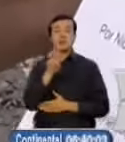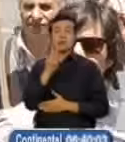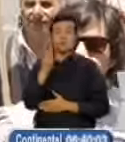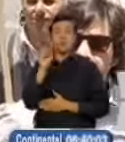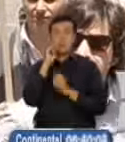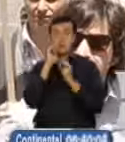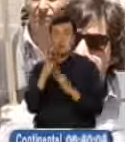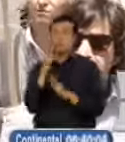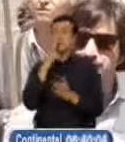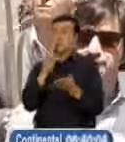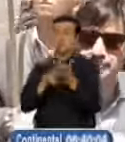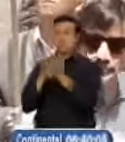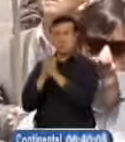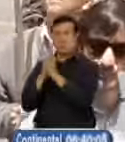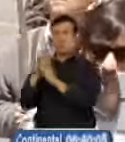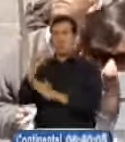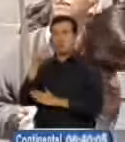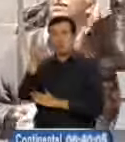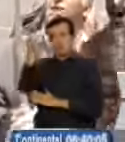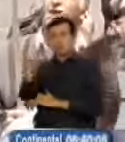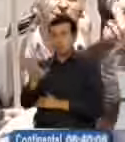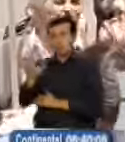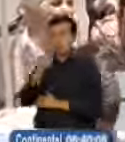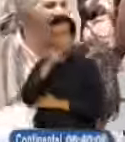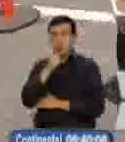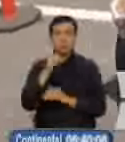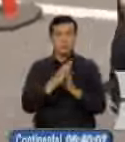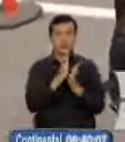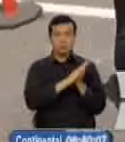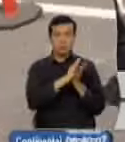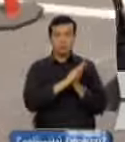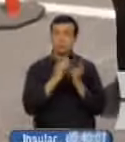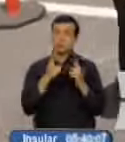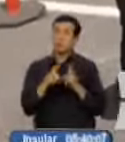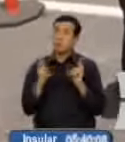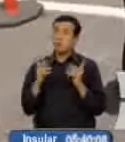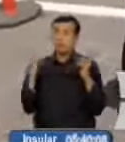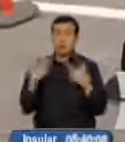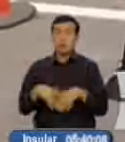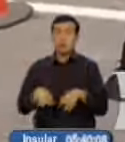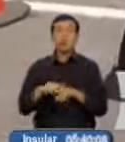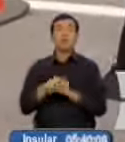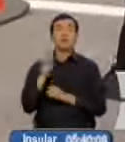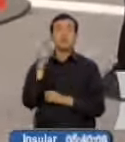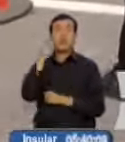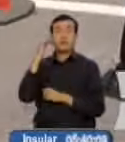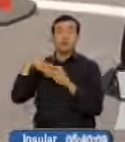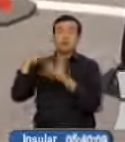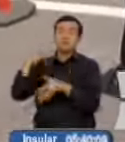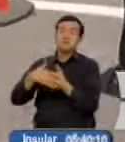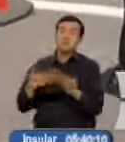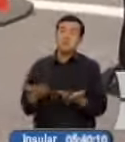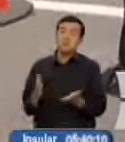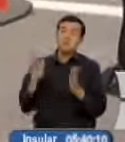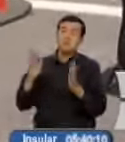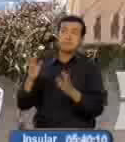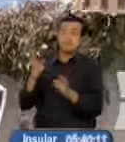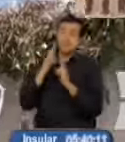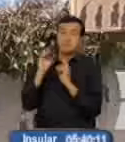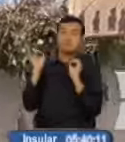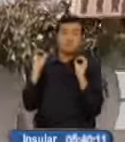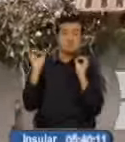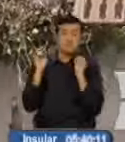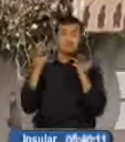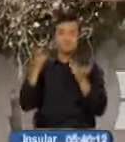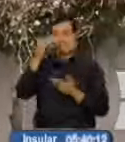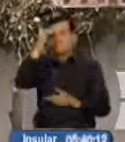Ecoavisa exigiendo disculpas públicas por parte del periodista. Sin embargo, después de 16 días, no han tenido respuesta alguna, por